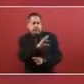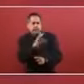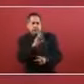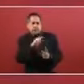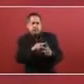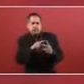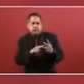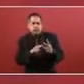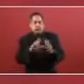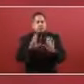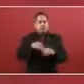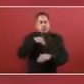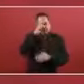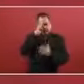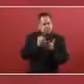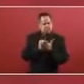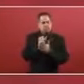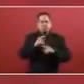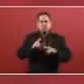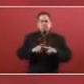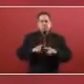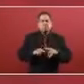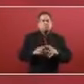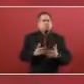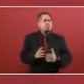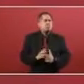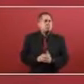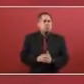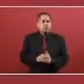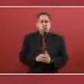Se decidió no